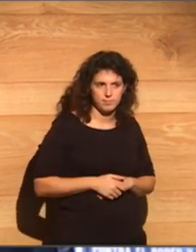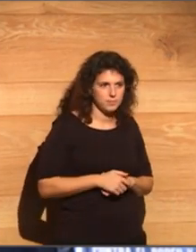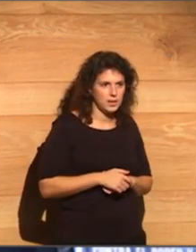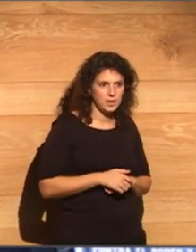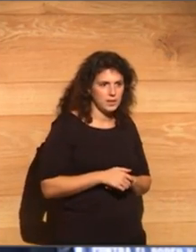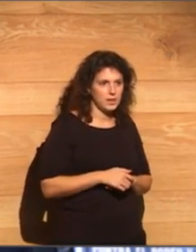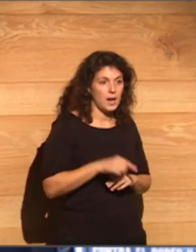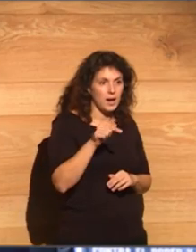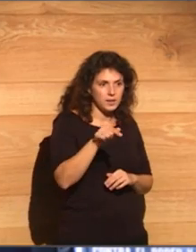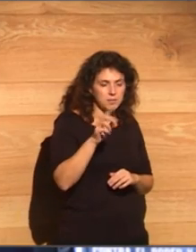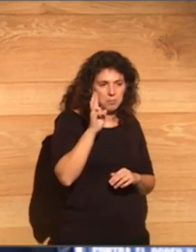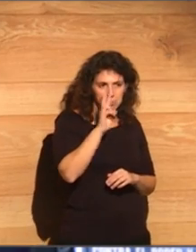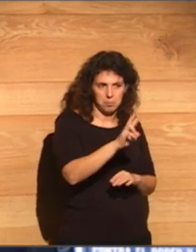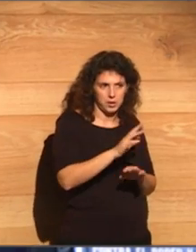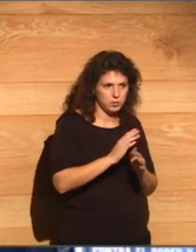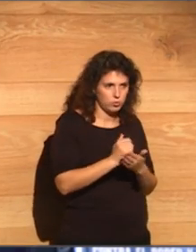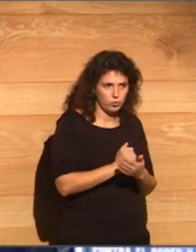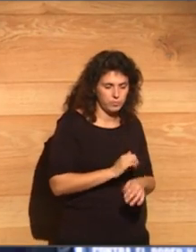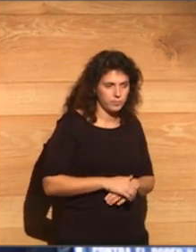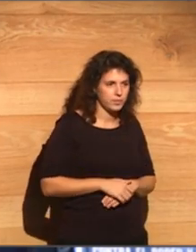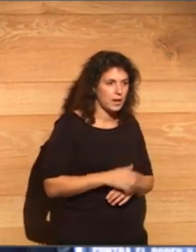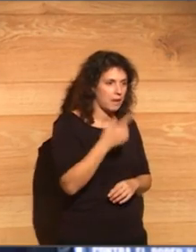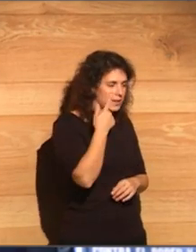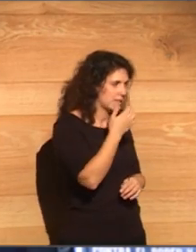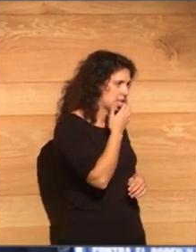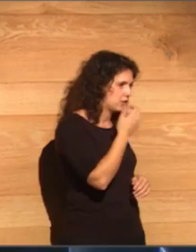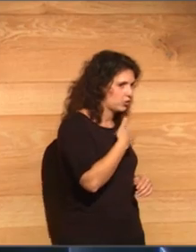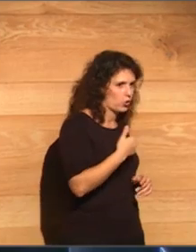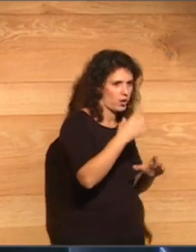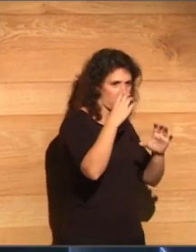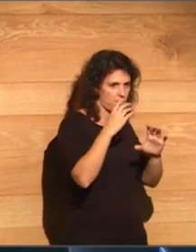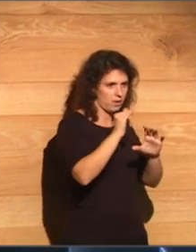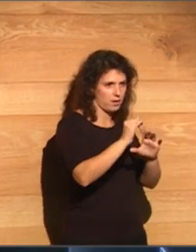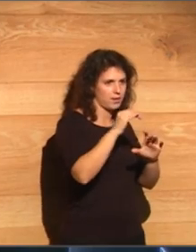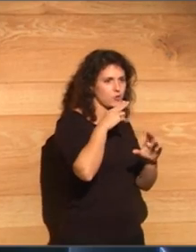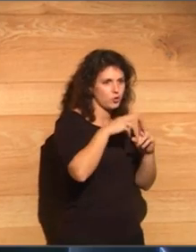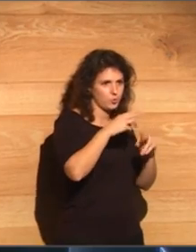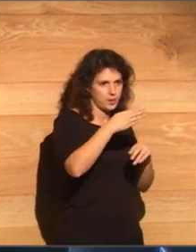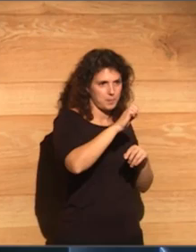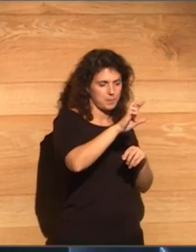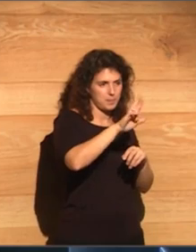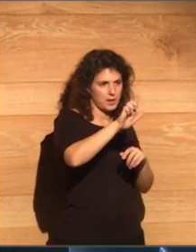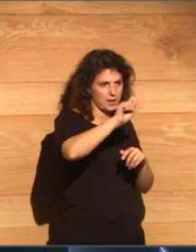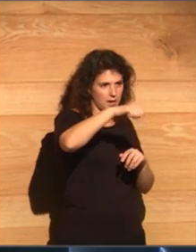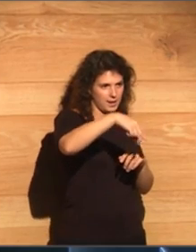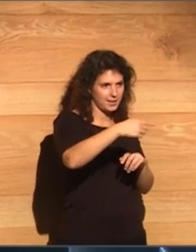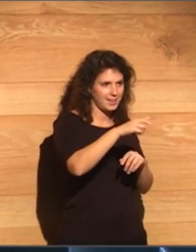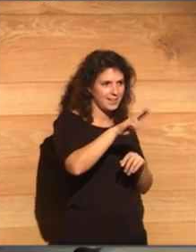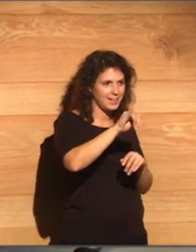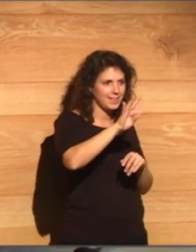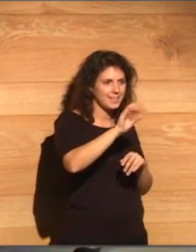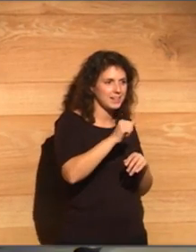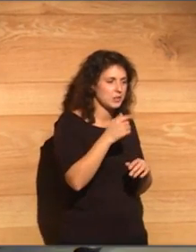el Steadicam se quedó a ver. A ver, si yo tengo una cámara que se llama Berlanguita, no quiero otra cosa. Efectivamente. Sin embargo, si fuera Steadicamita, pero